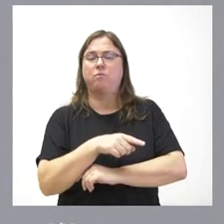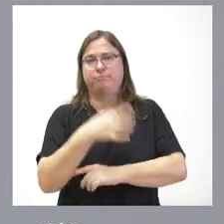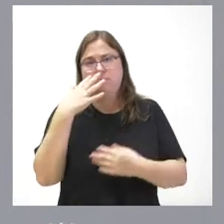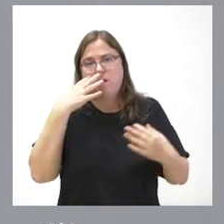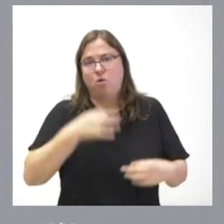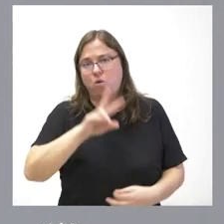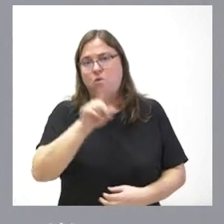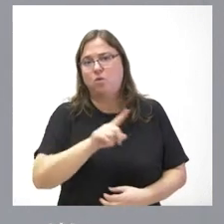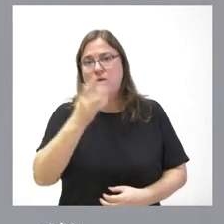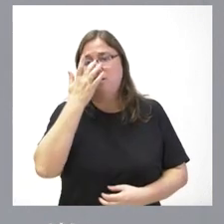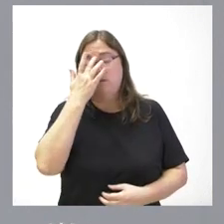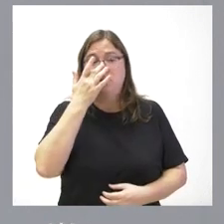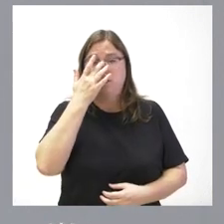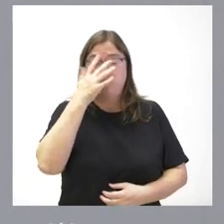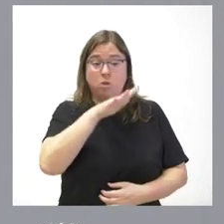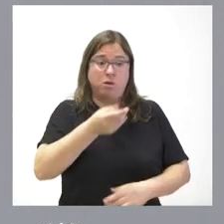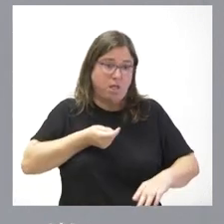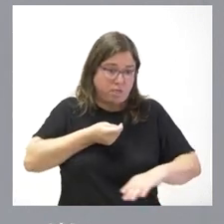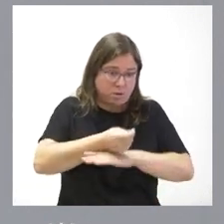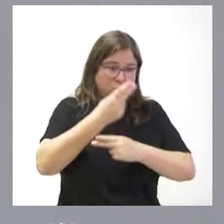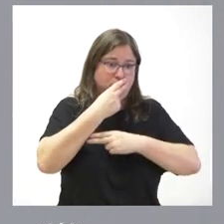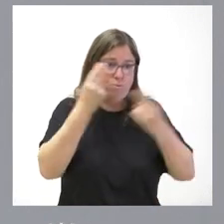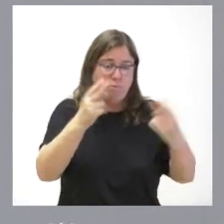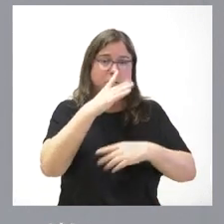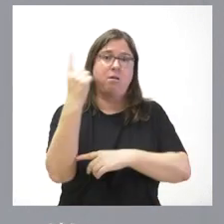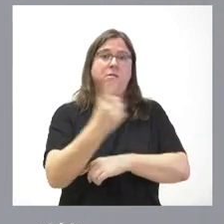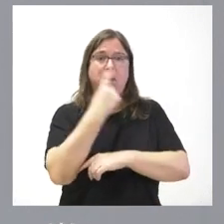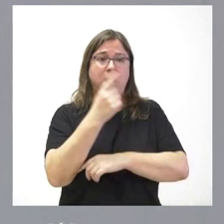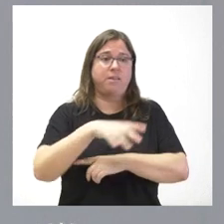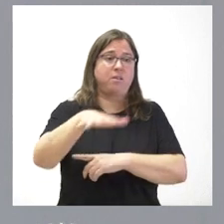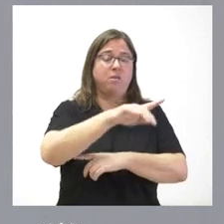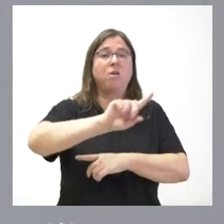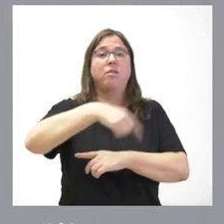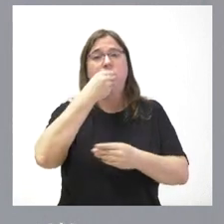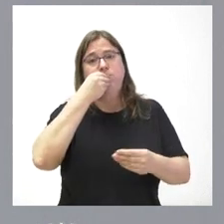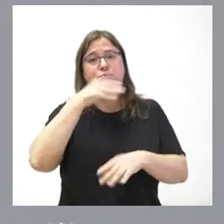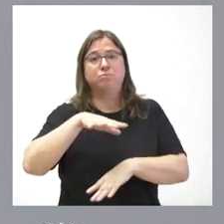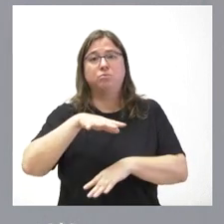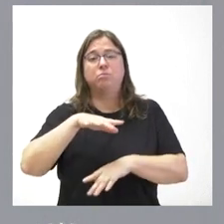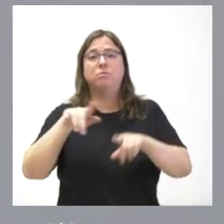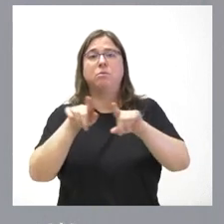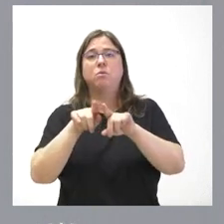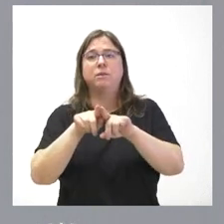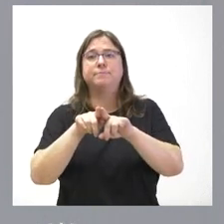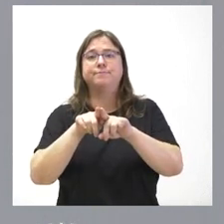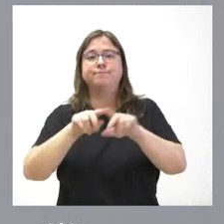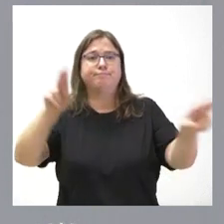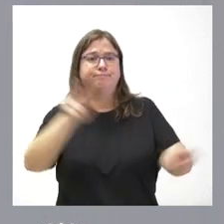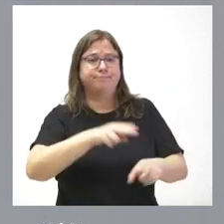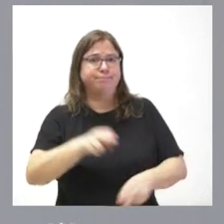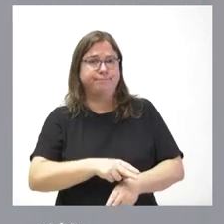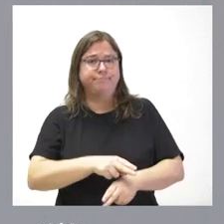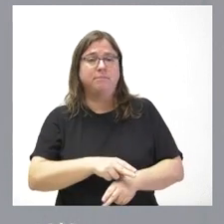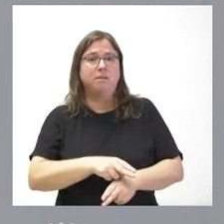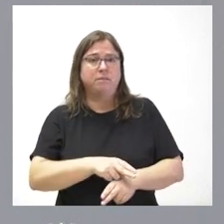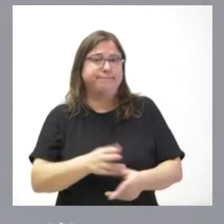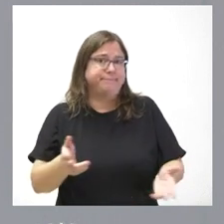lógico que allí donde había una inversión pública en inversiones de regadíos luego fueran eh eh eliminadas esta función desde